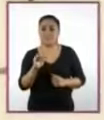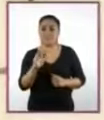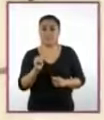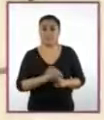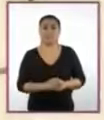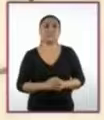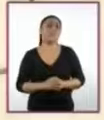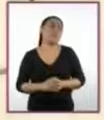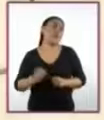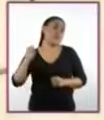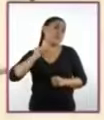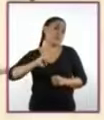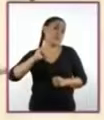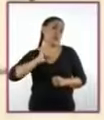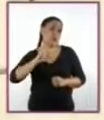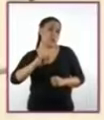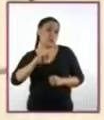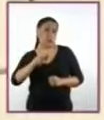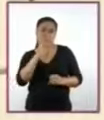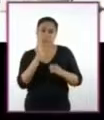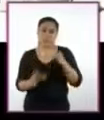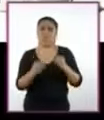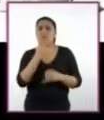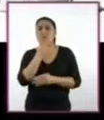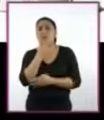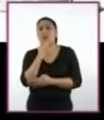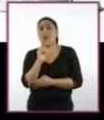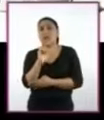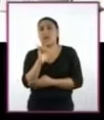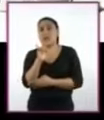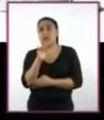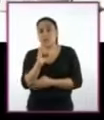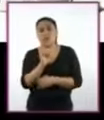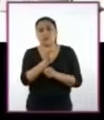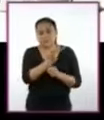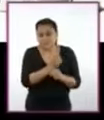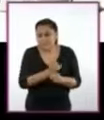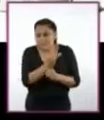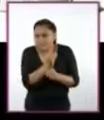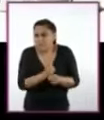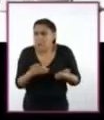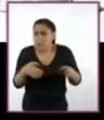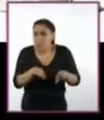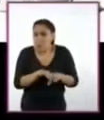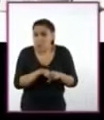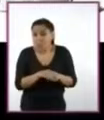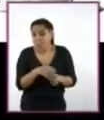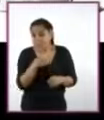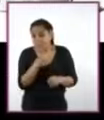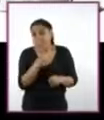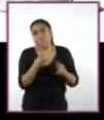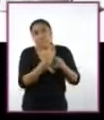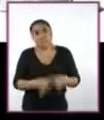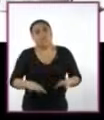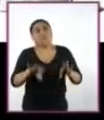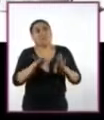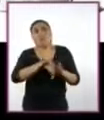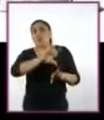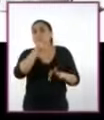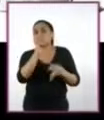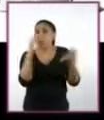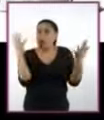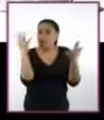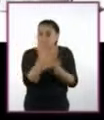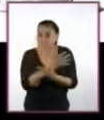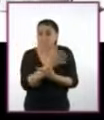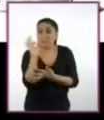A finales del siglo XVIII, Alessandro Volta había estado investigando este efecto. Más importante aún, se dio cuenta de